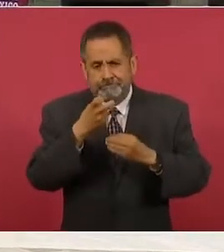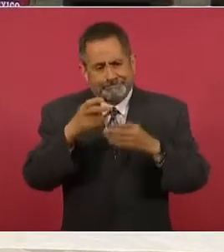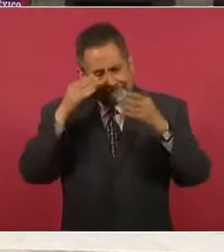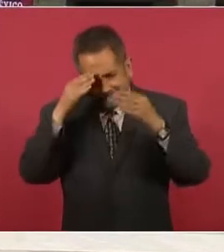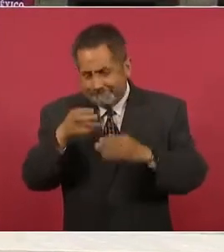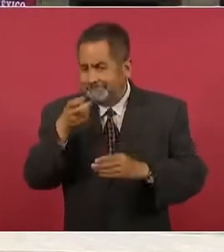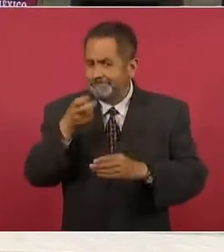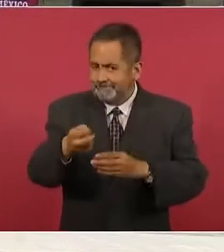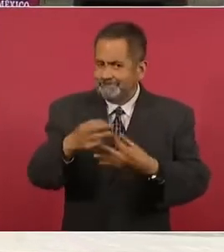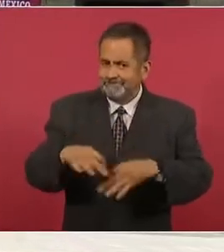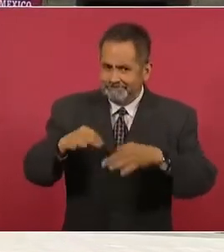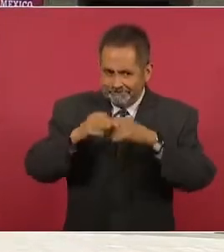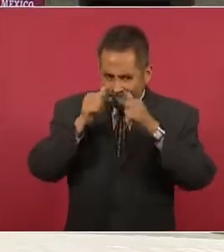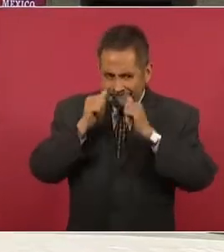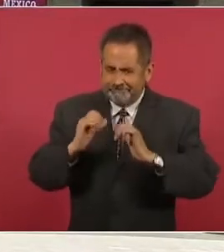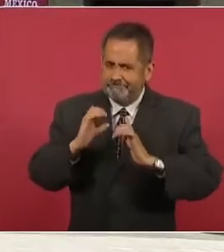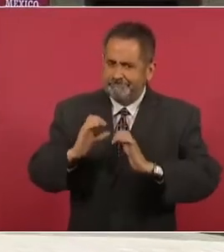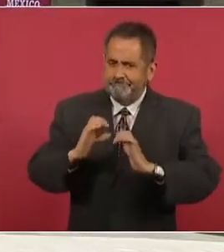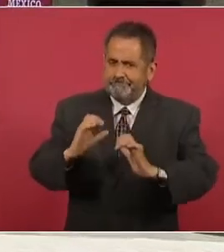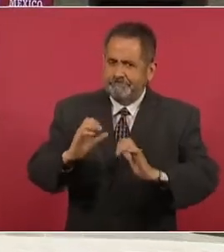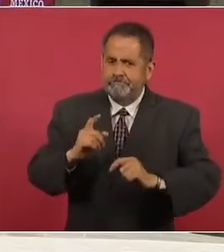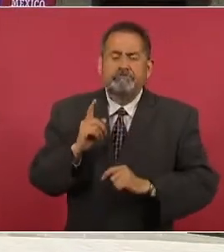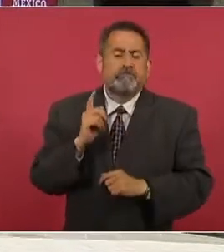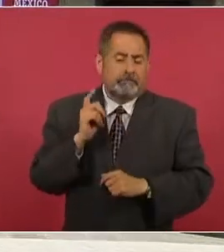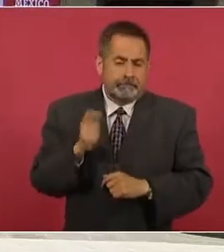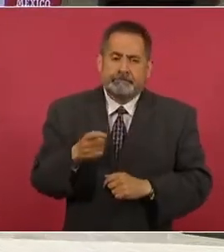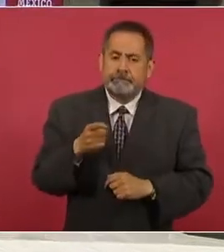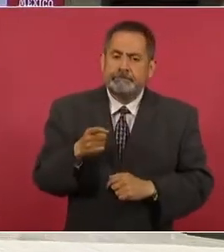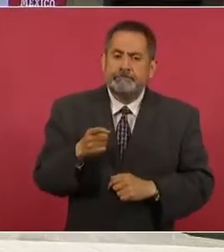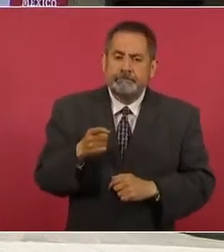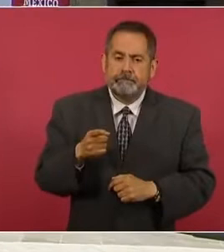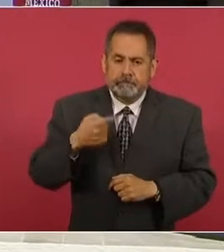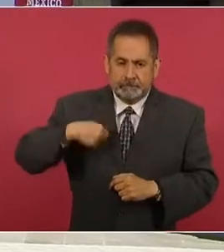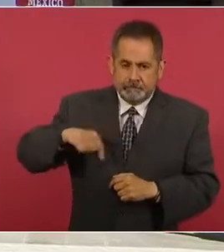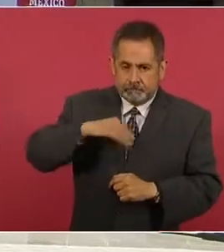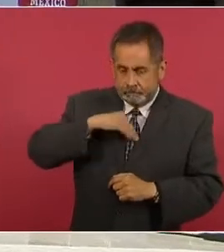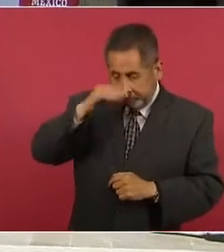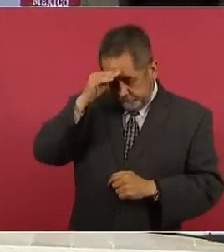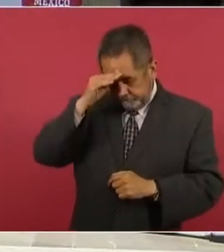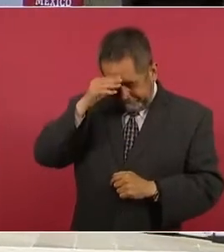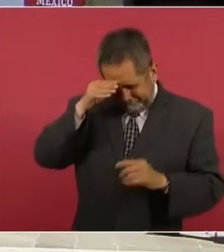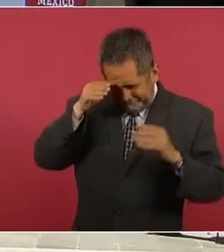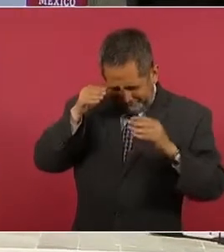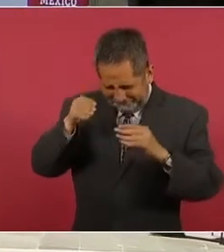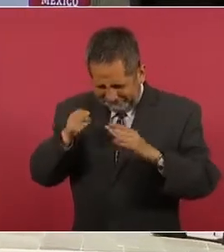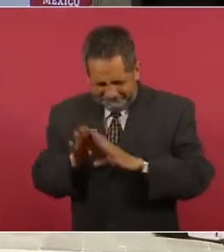es donde estamos concentrando